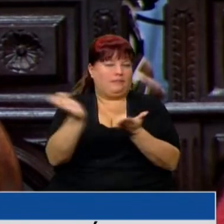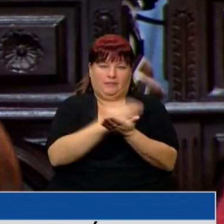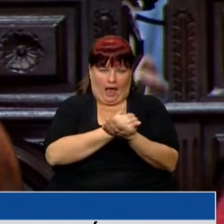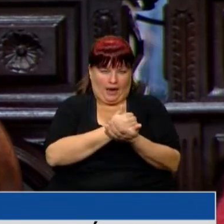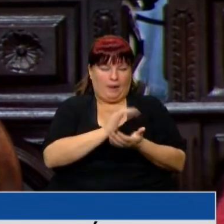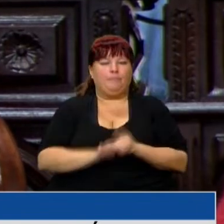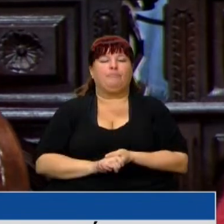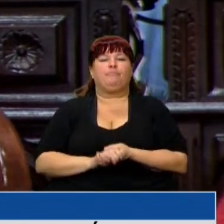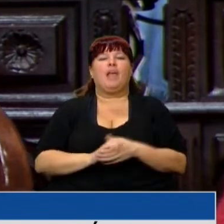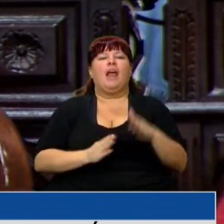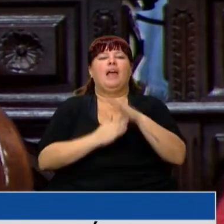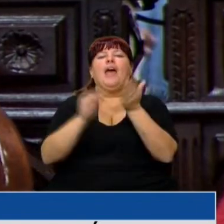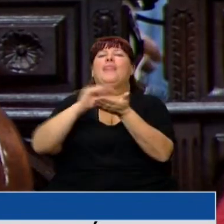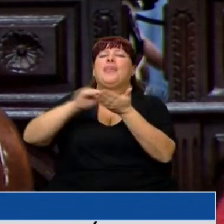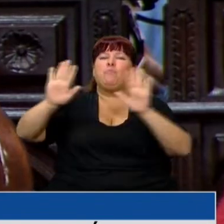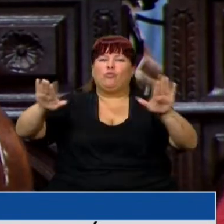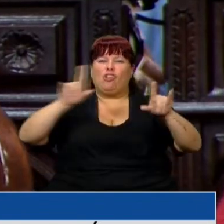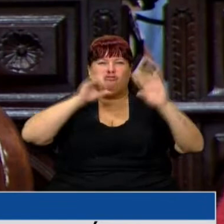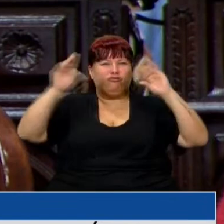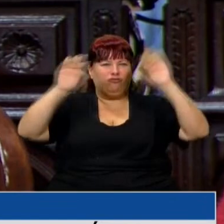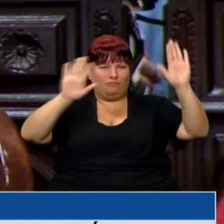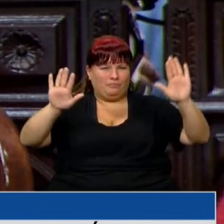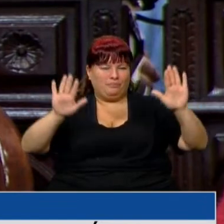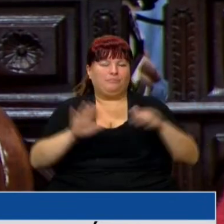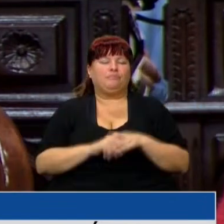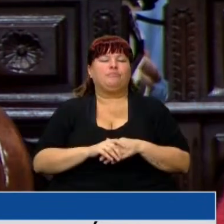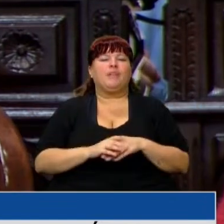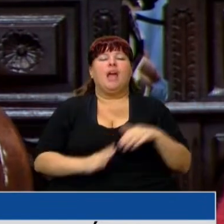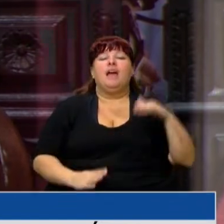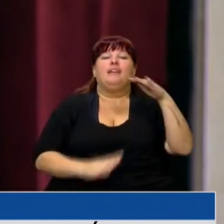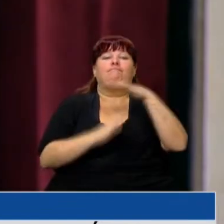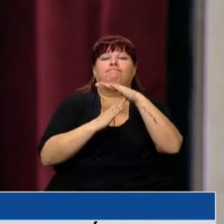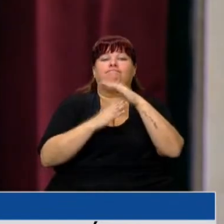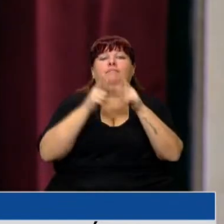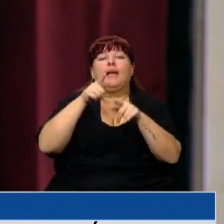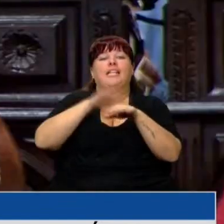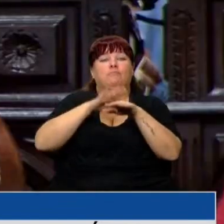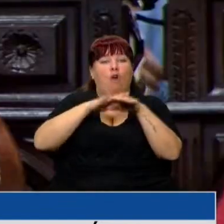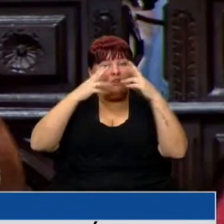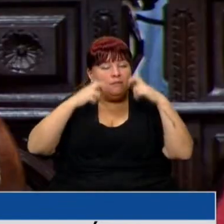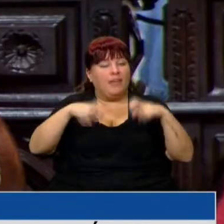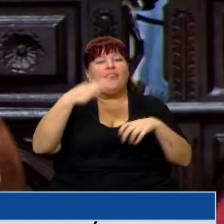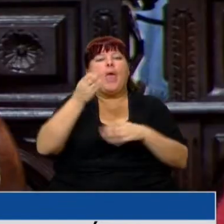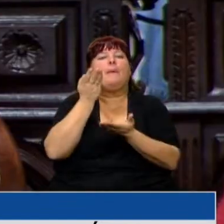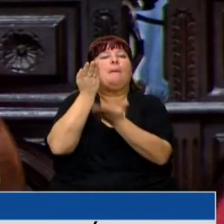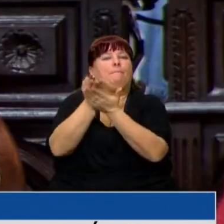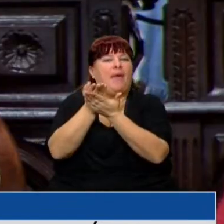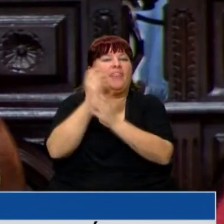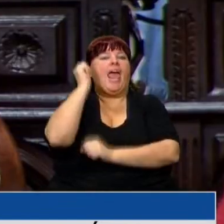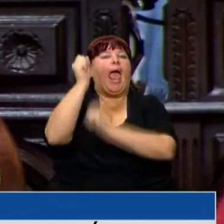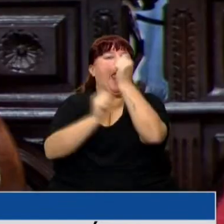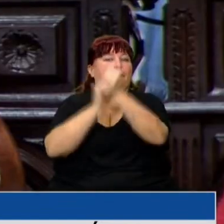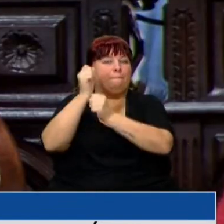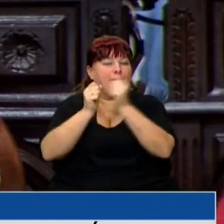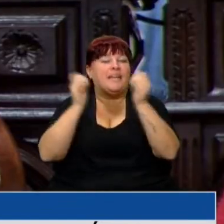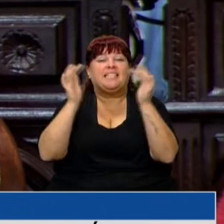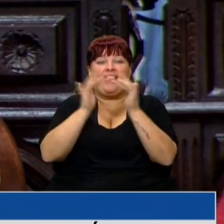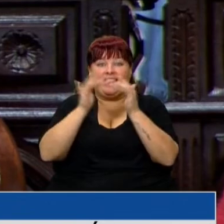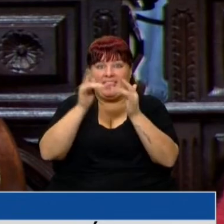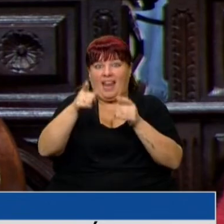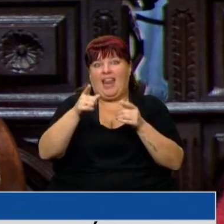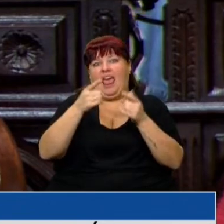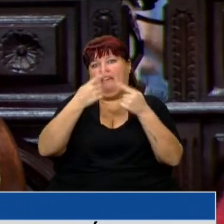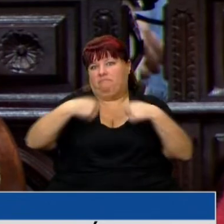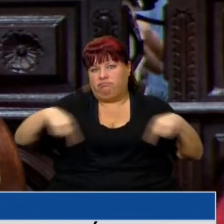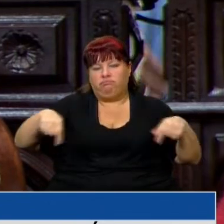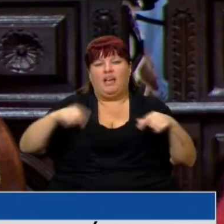La autoridad Diputado, les pido silencio. La autoridad interviniente en el caso deberá solicitar a las empresas de plataformas